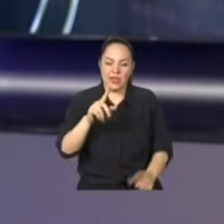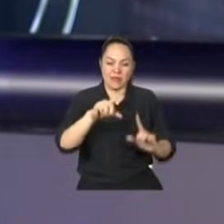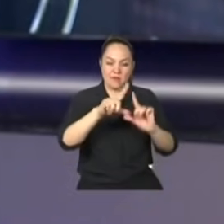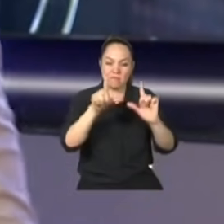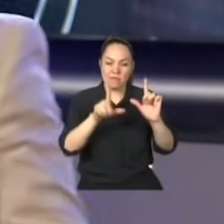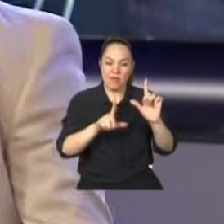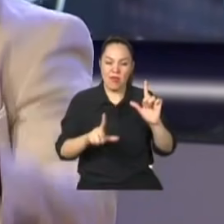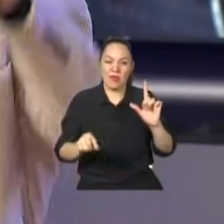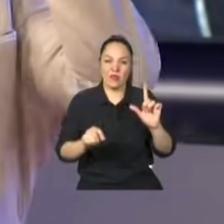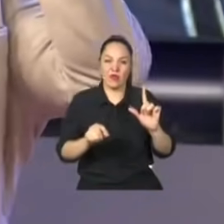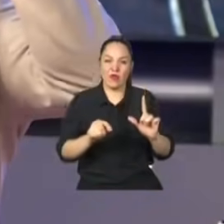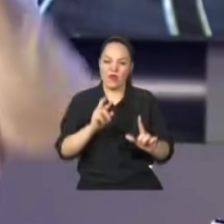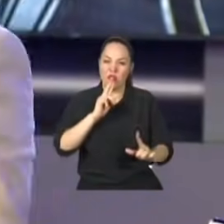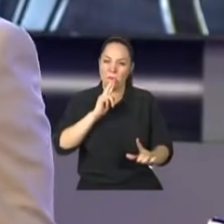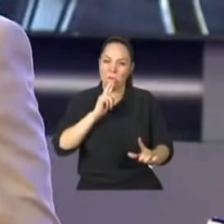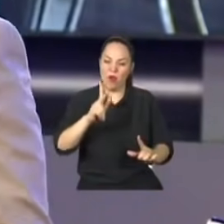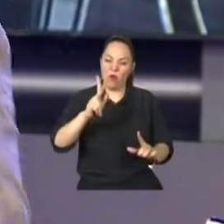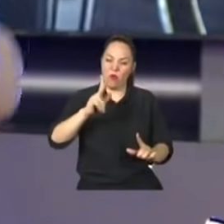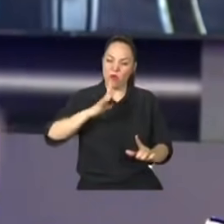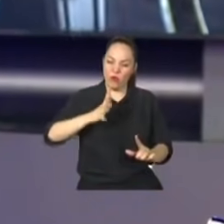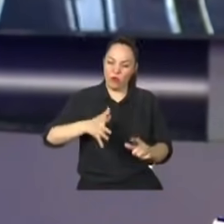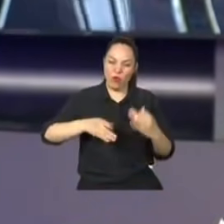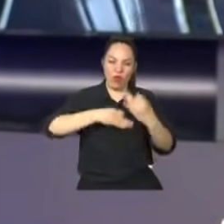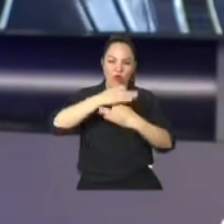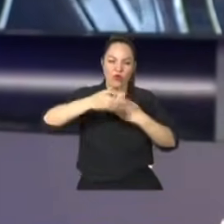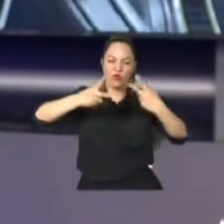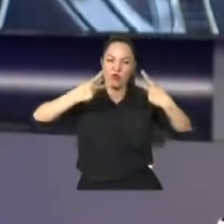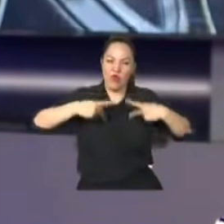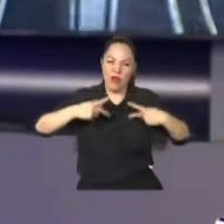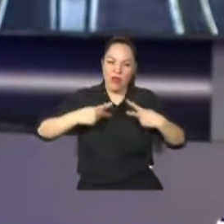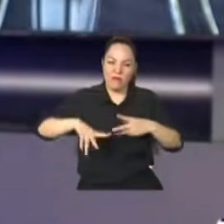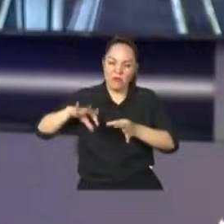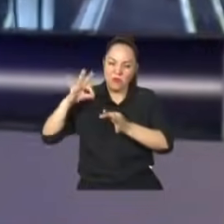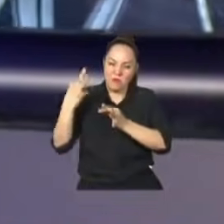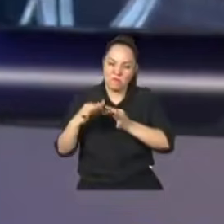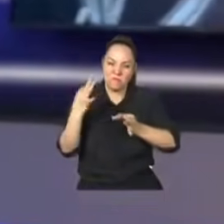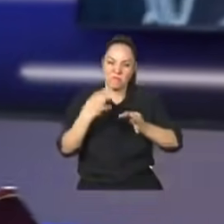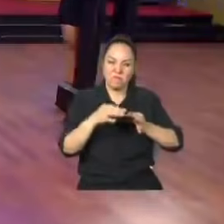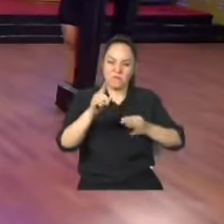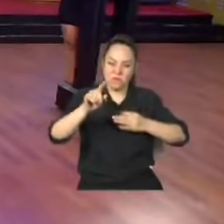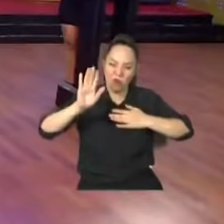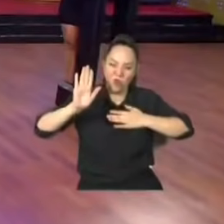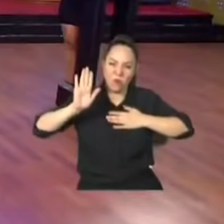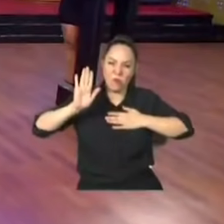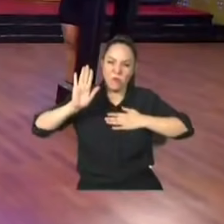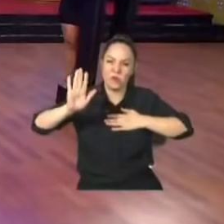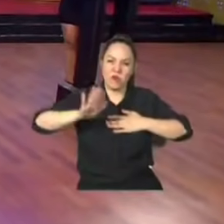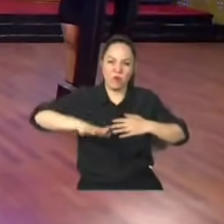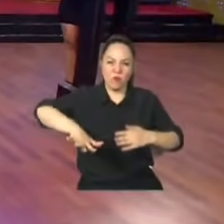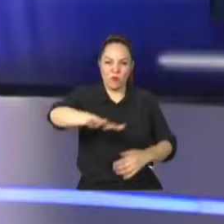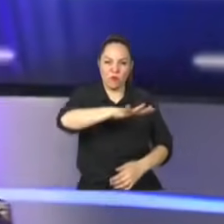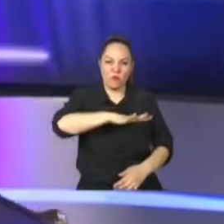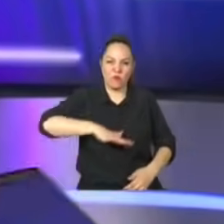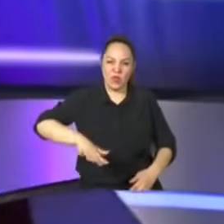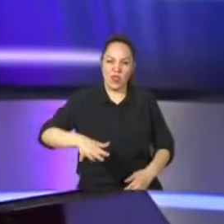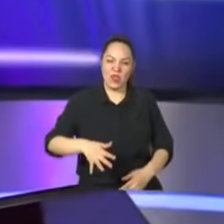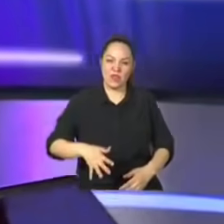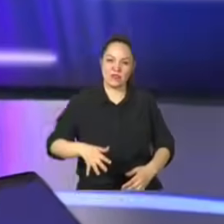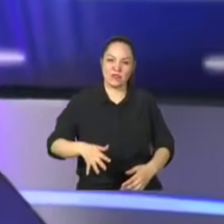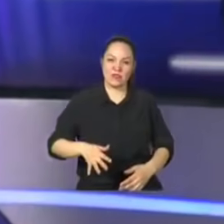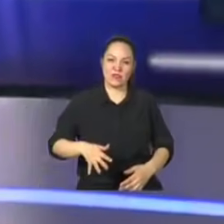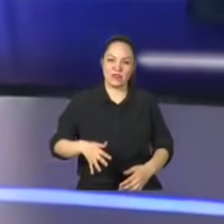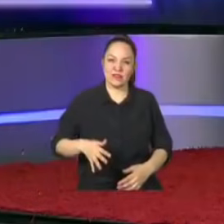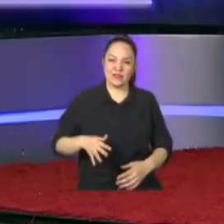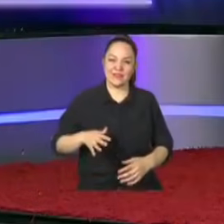en realidad, estoy muy enojado porque no cumplen con lo que ustedes están prometiendo. Este fue el